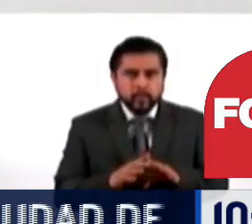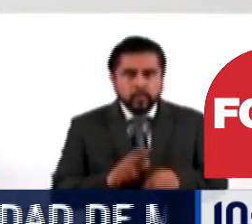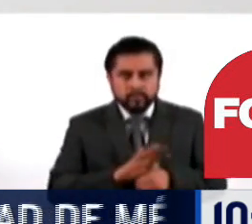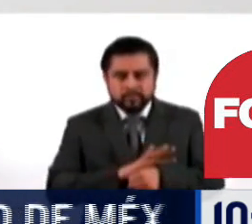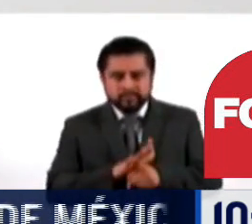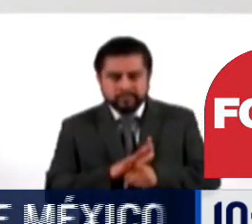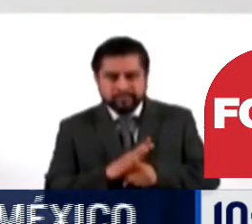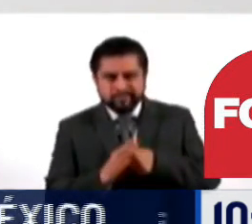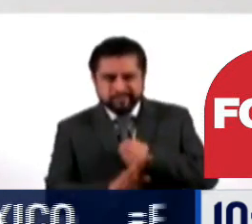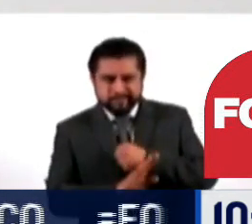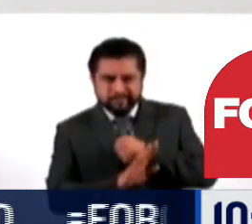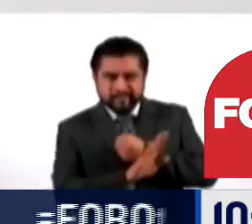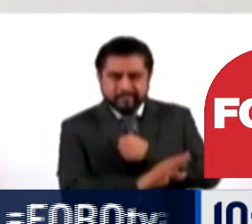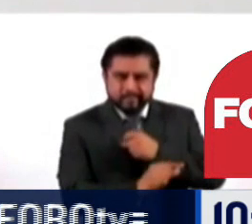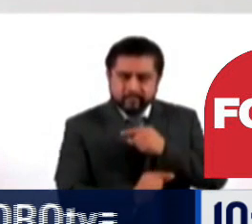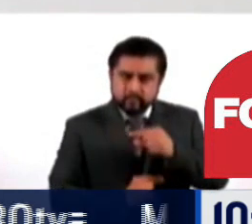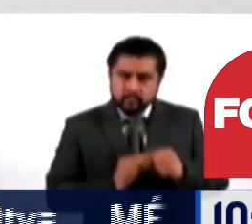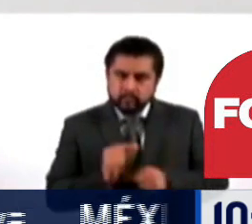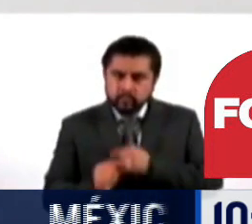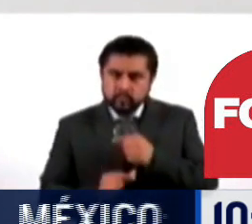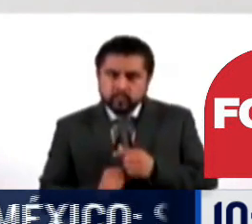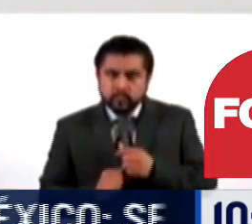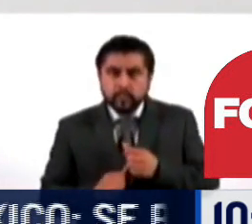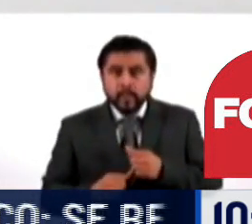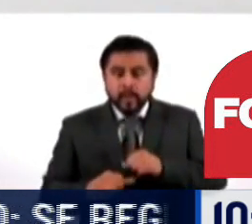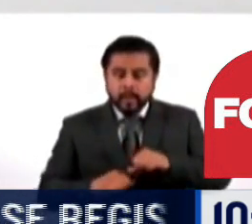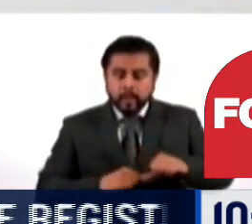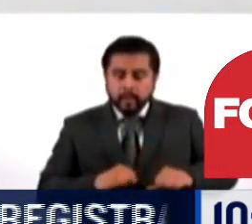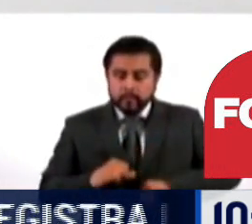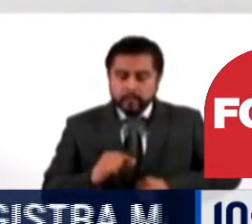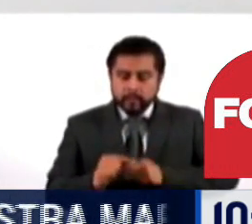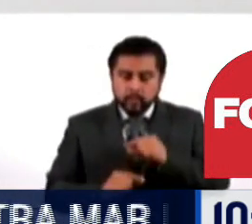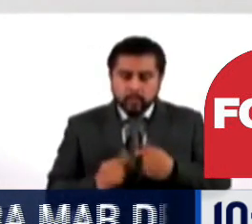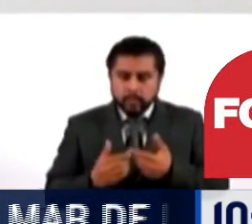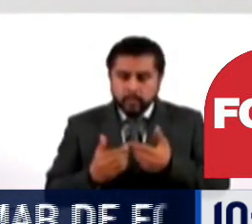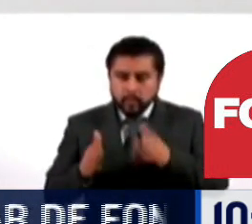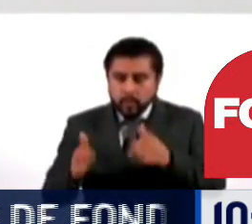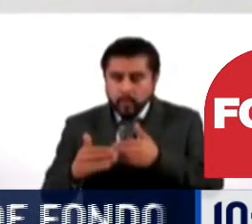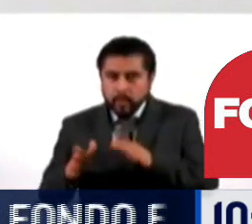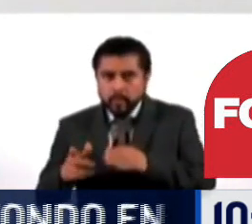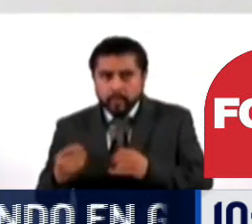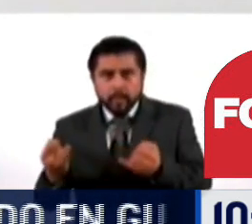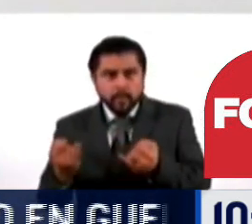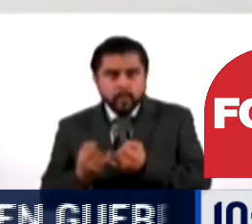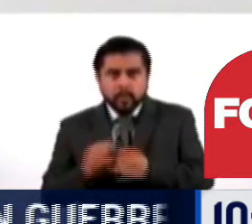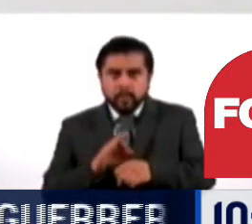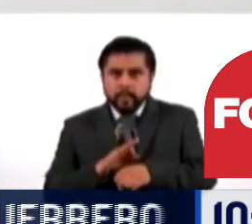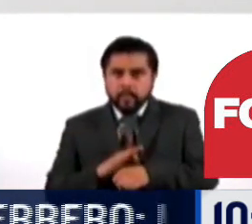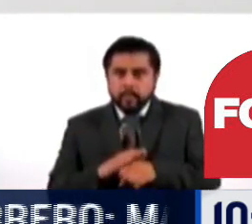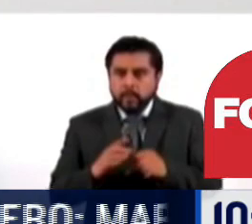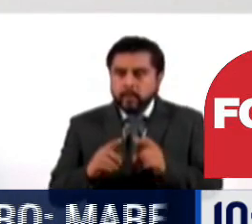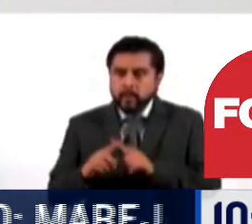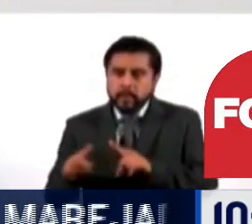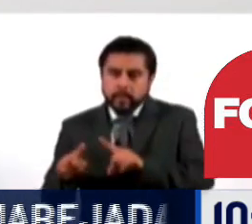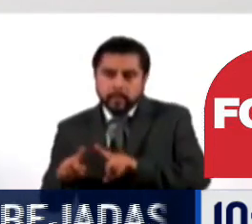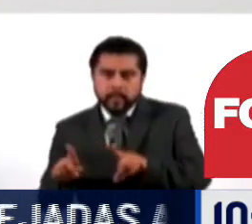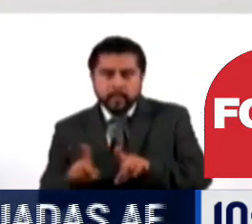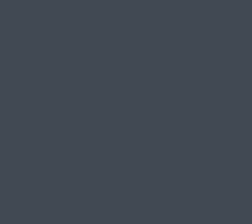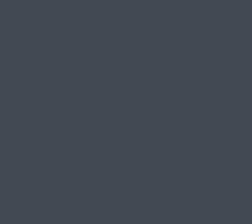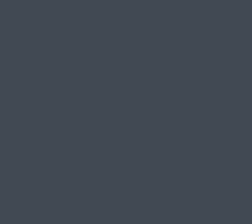pandemia, ir abriendo actividades con seguridad y protegernos contra el conjunto de variantes.